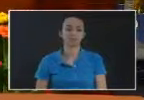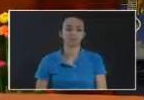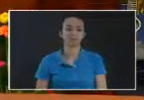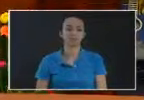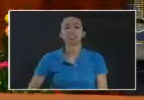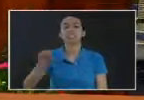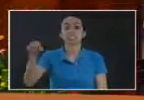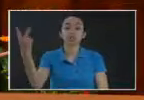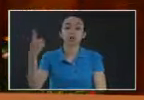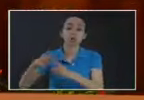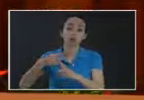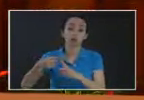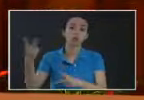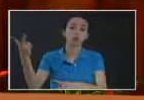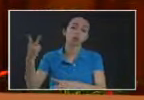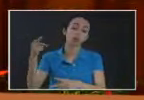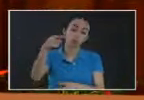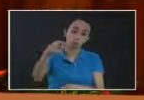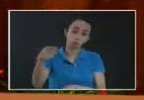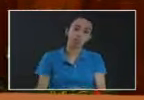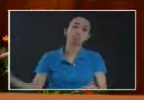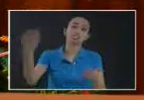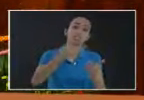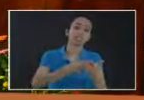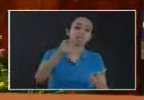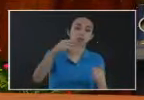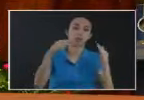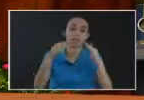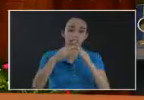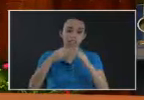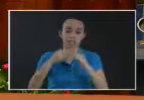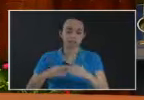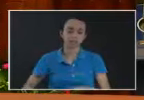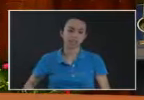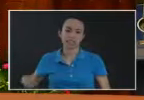Si cuando llegas a tu casa le llegas a hacer la quebradora a tu esposa.